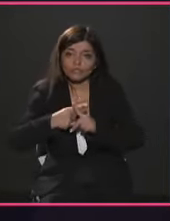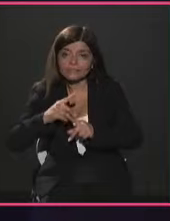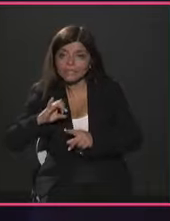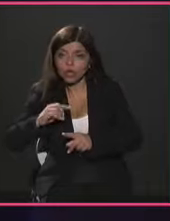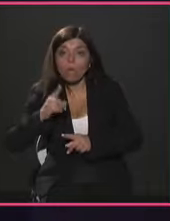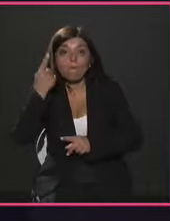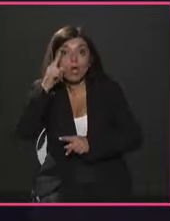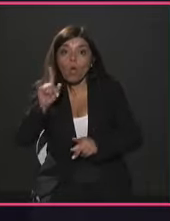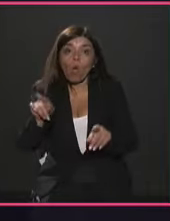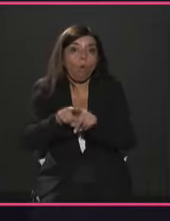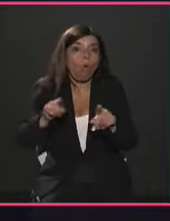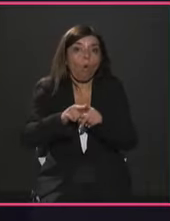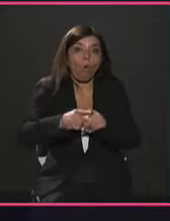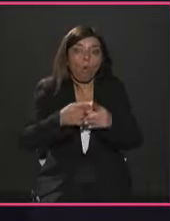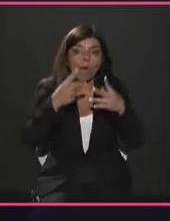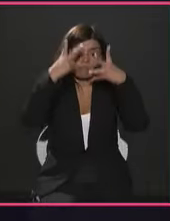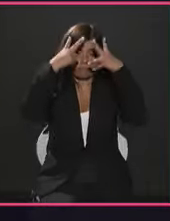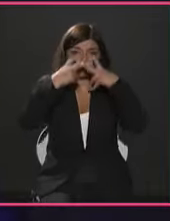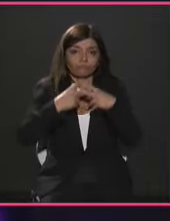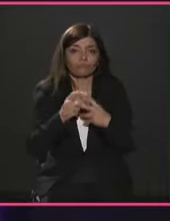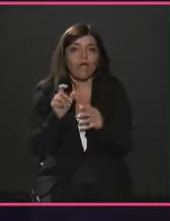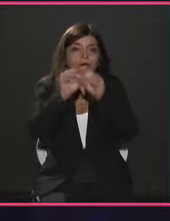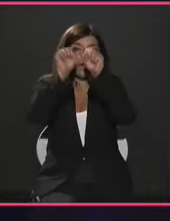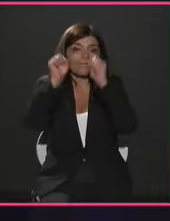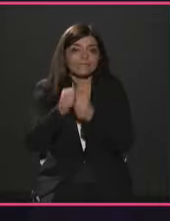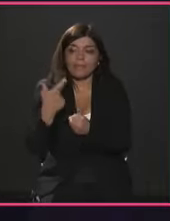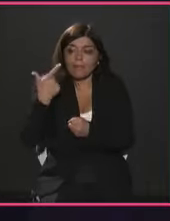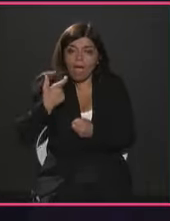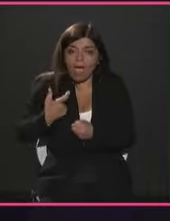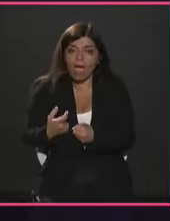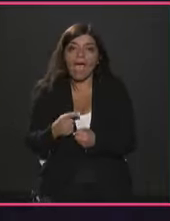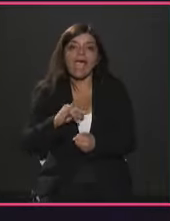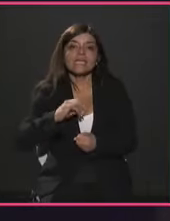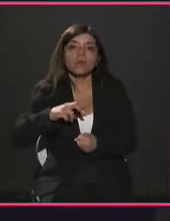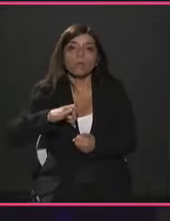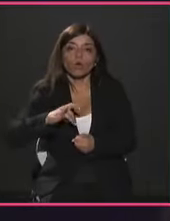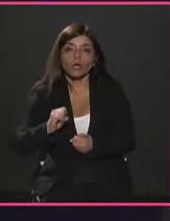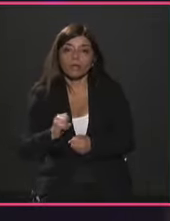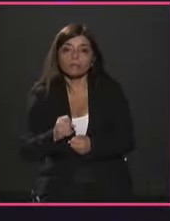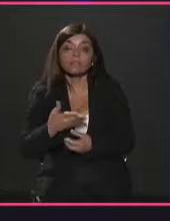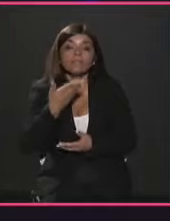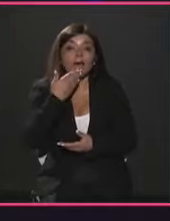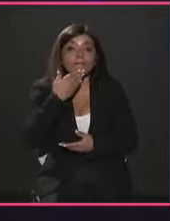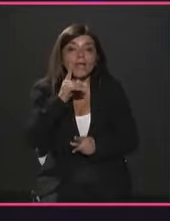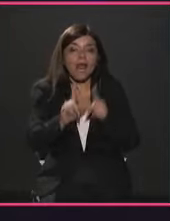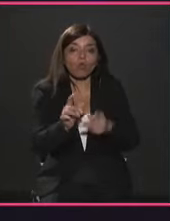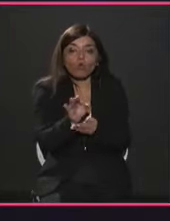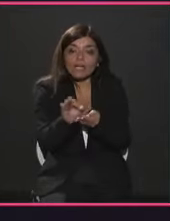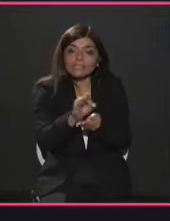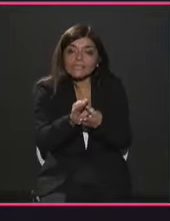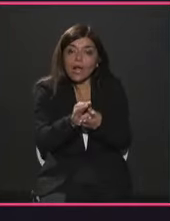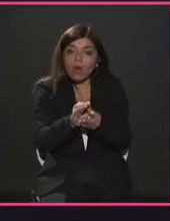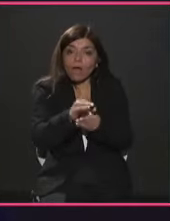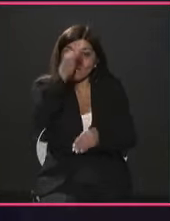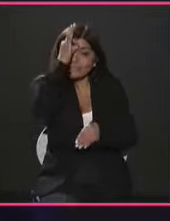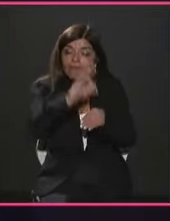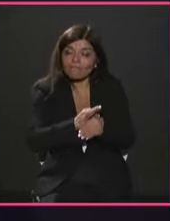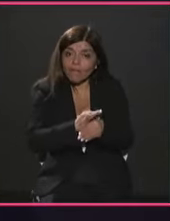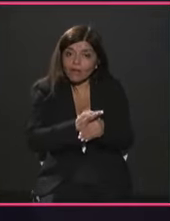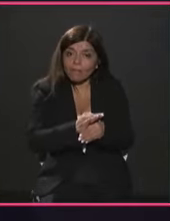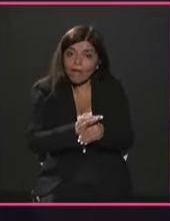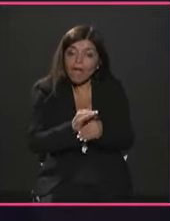el sistema inmune además estas proteínas pueden rectar con células enfermas y cuando eso ocurre